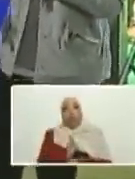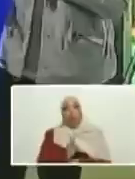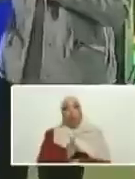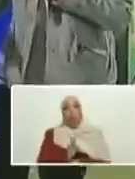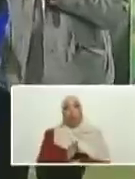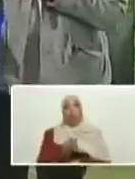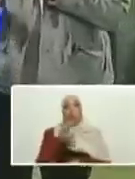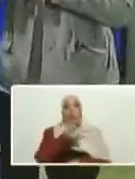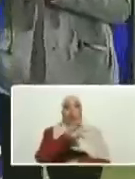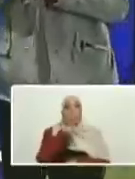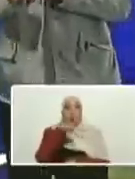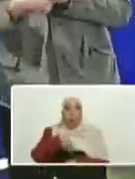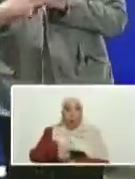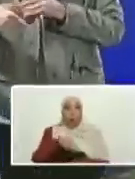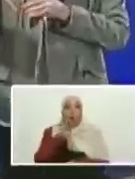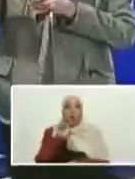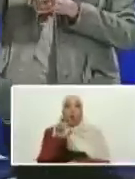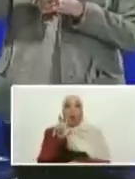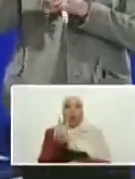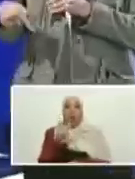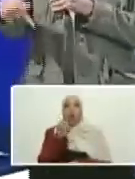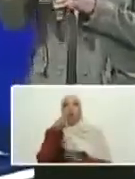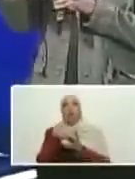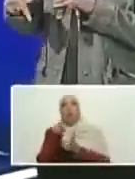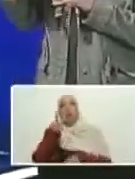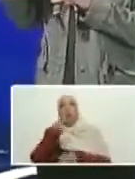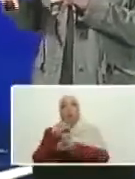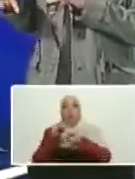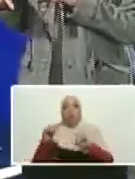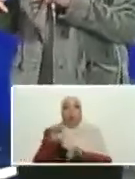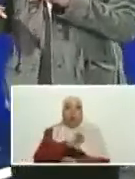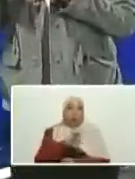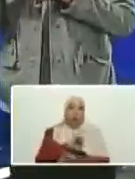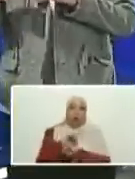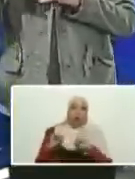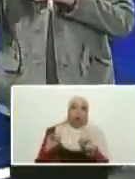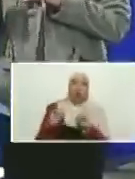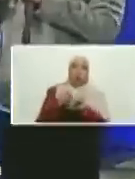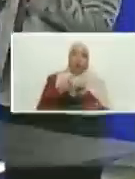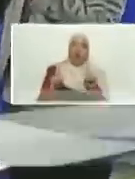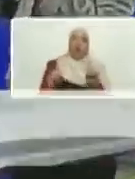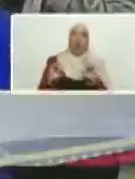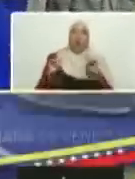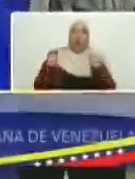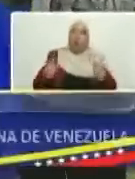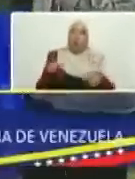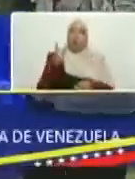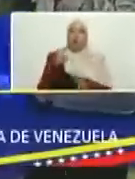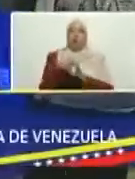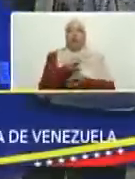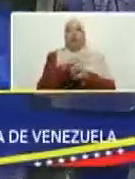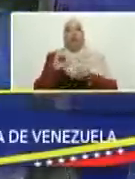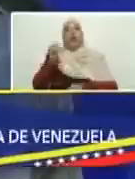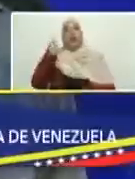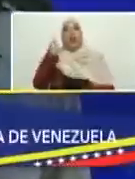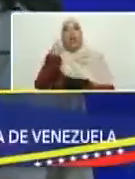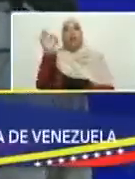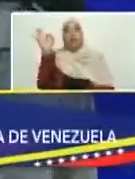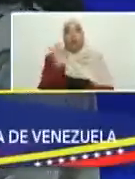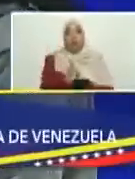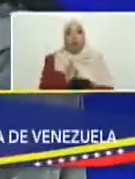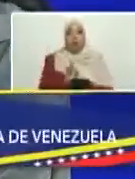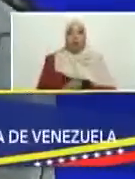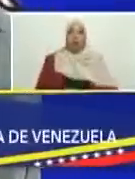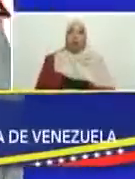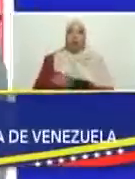enero 2023, ya finalizó enero, pero en enero usted emitió un decreto y esa tasa de protección pasó al 10%. Eso da impulso